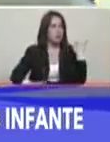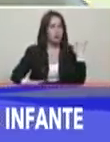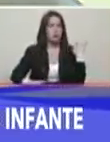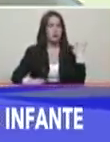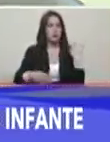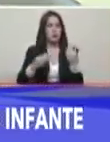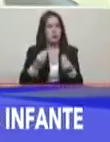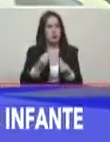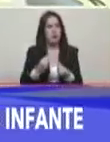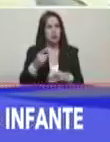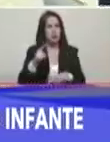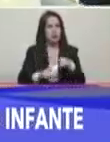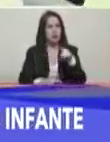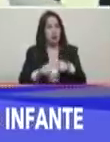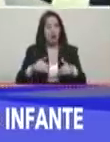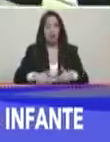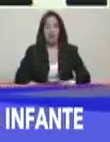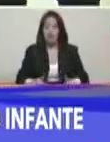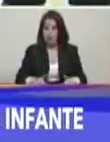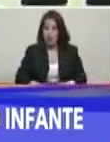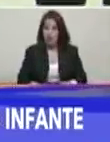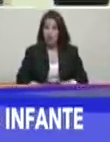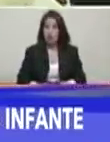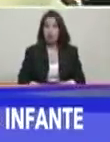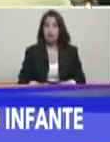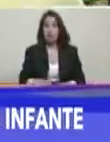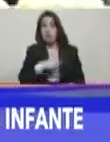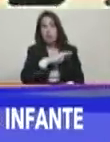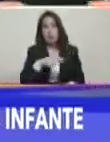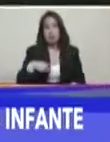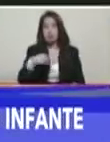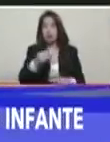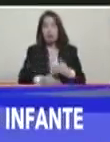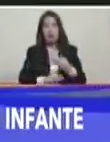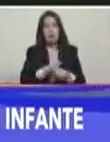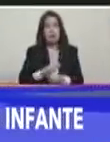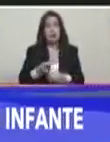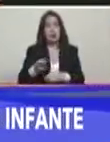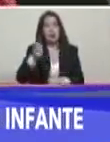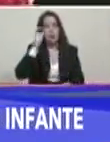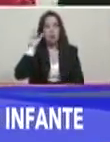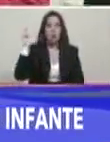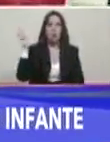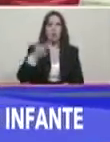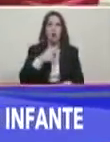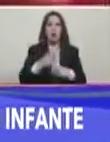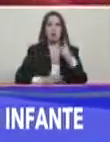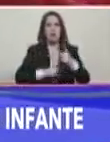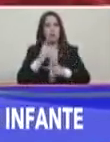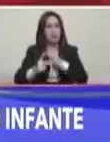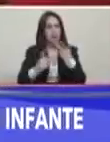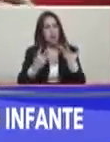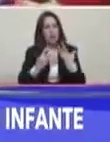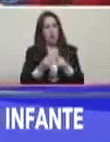el marco del esfuerzo de nosotros hacer el Guárico productivo, la Venezuela productiva, en conjunto con el gobierno